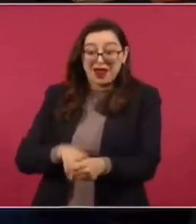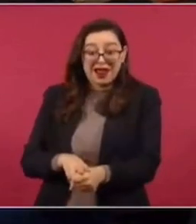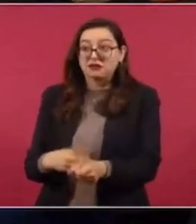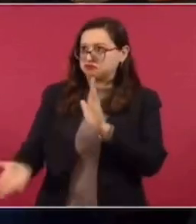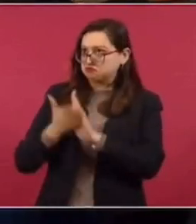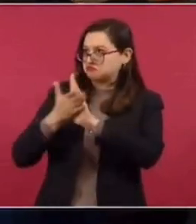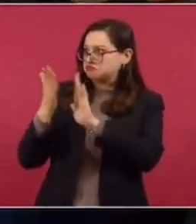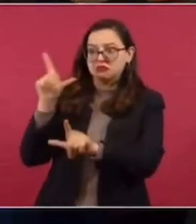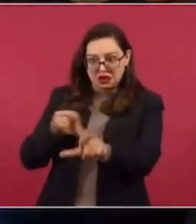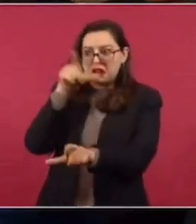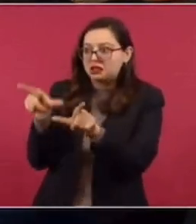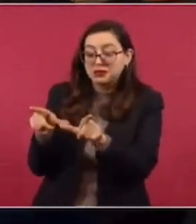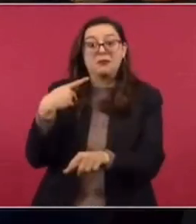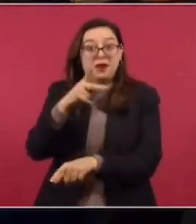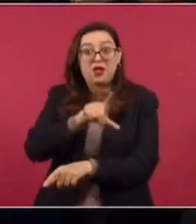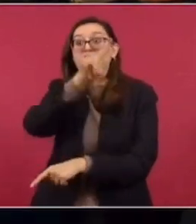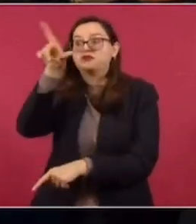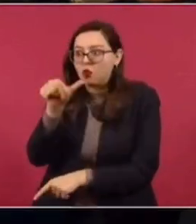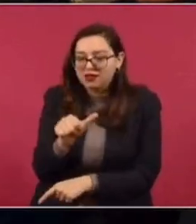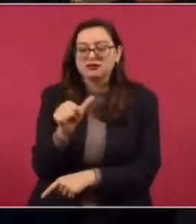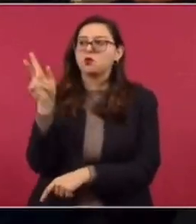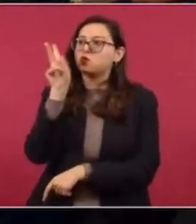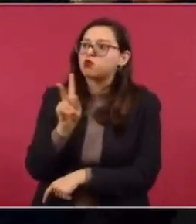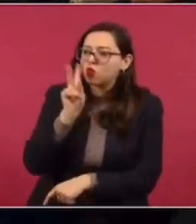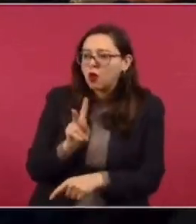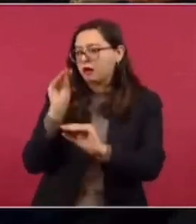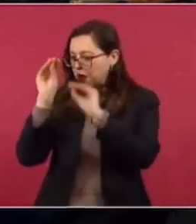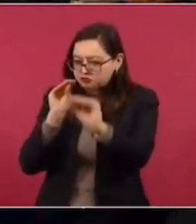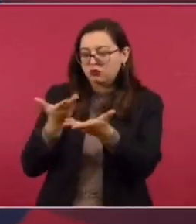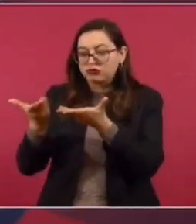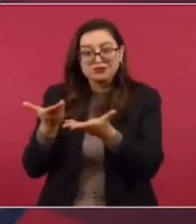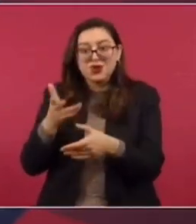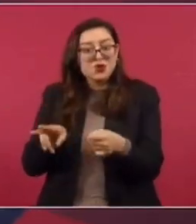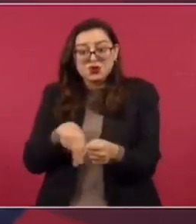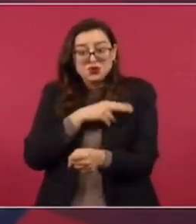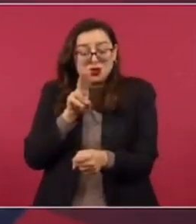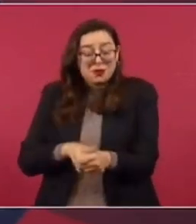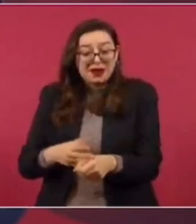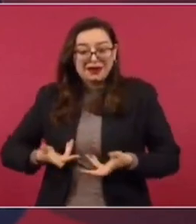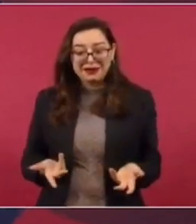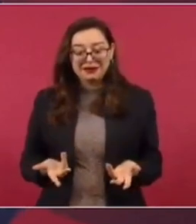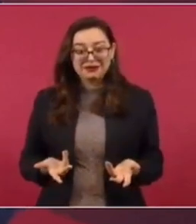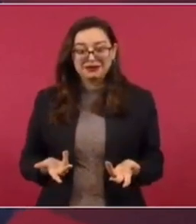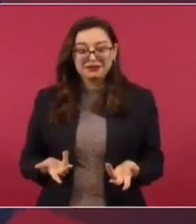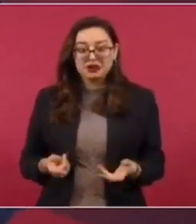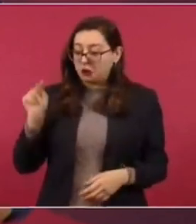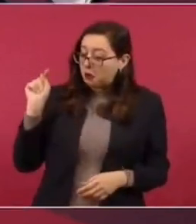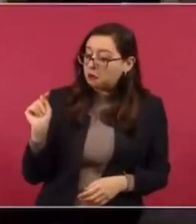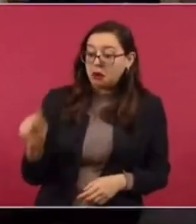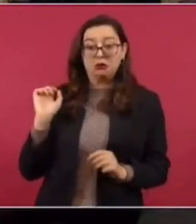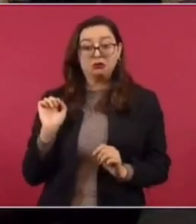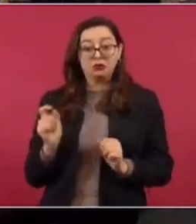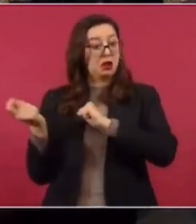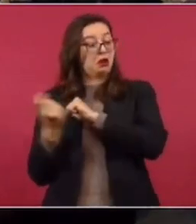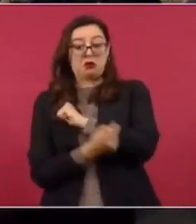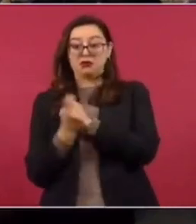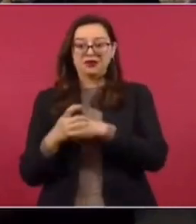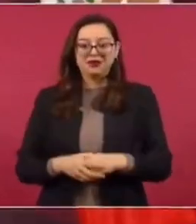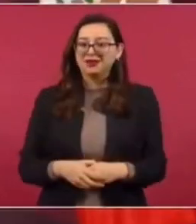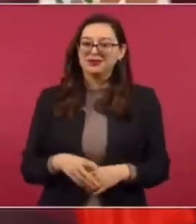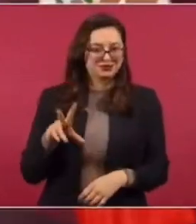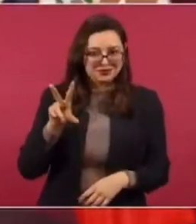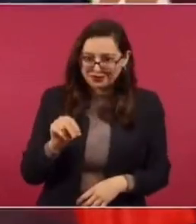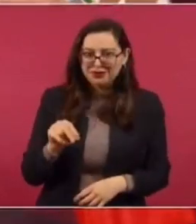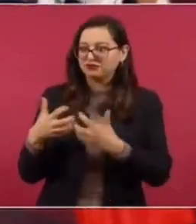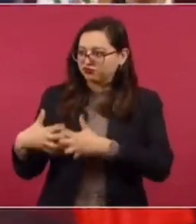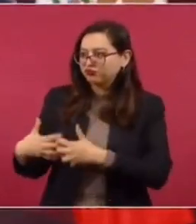procesos, porque se tienen que integrar todas las plantas y hay un periodo de prueba que no es oprimir un botón, sino es planta